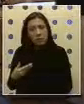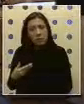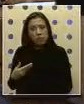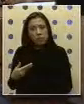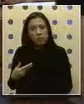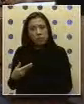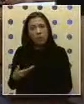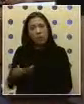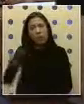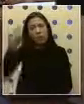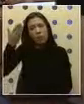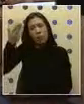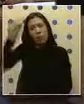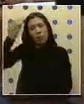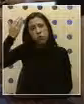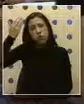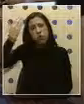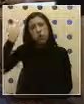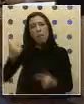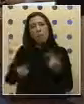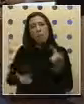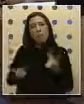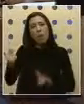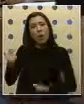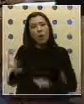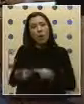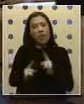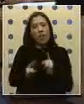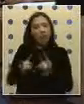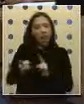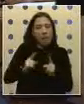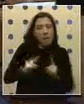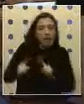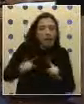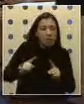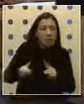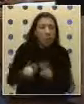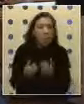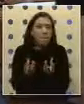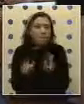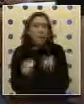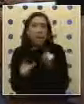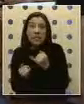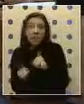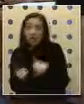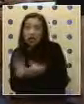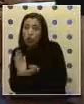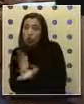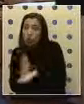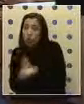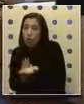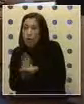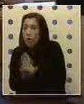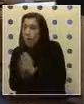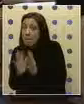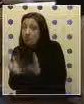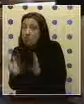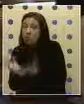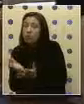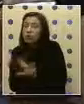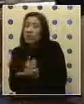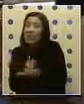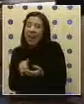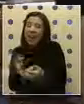a la vieja política de dominar a través del miedo. Si aumentamos mucho el